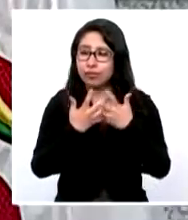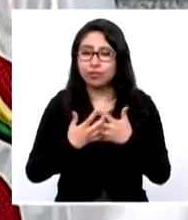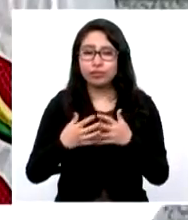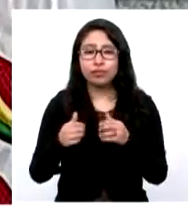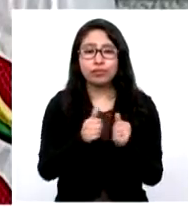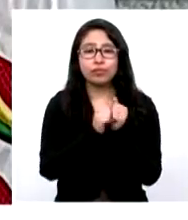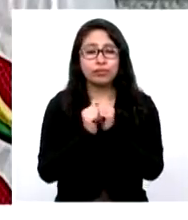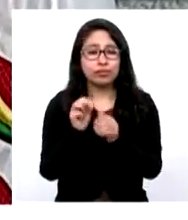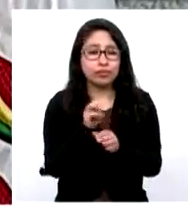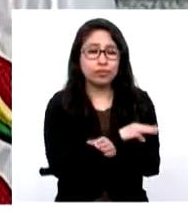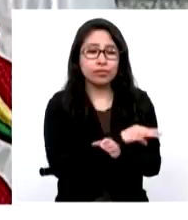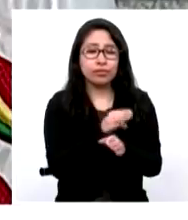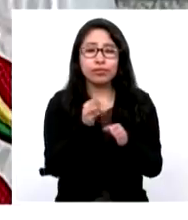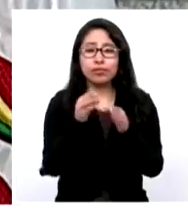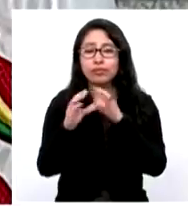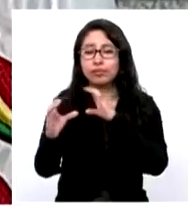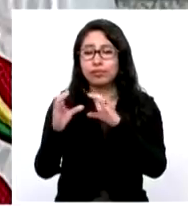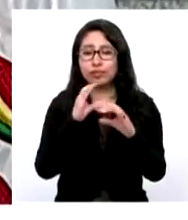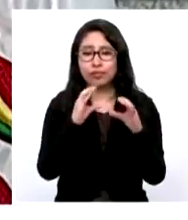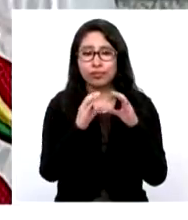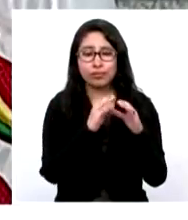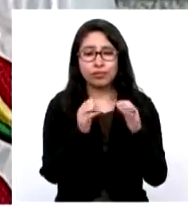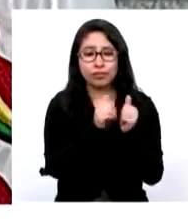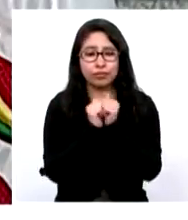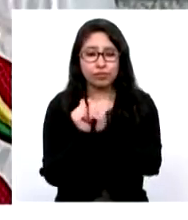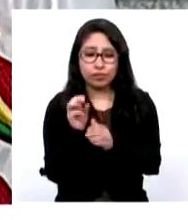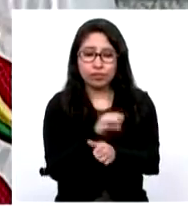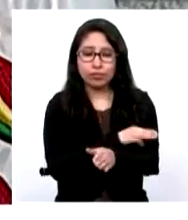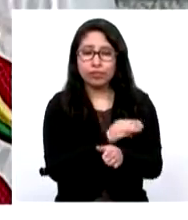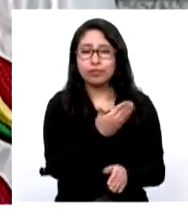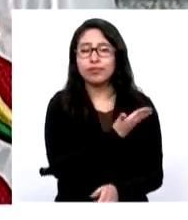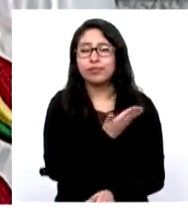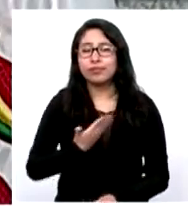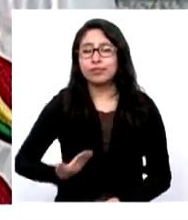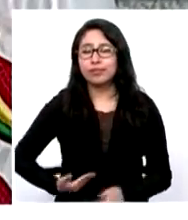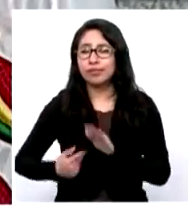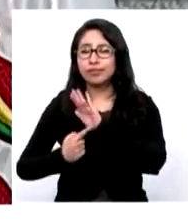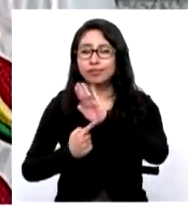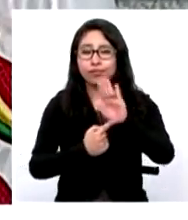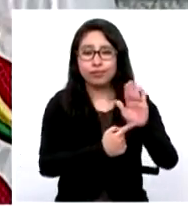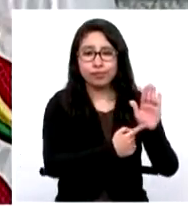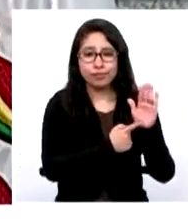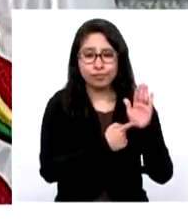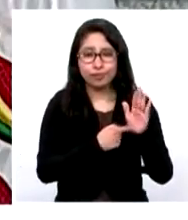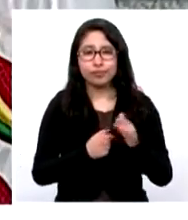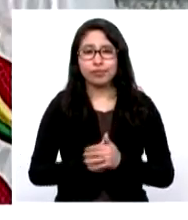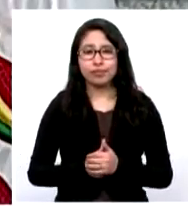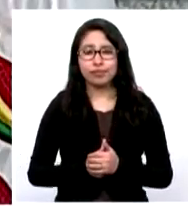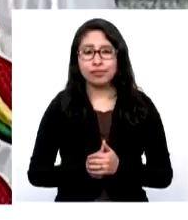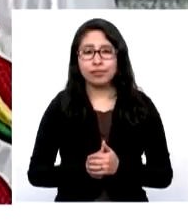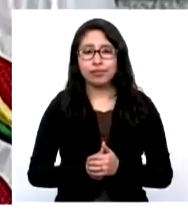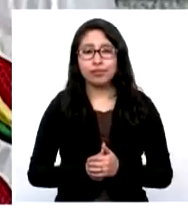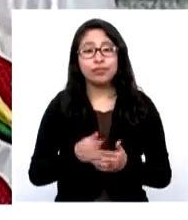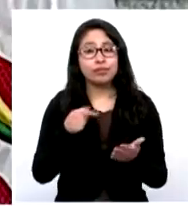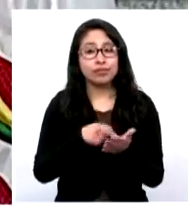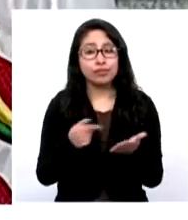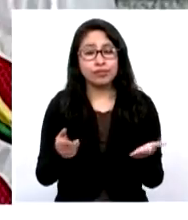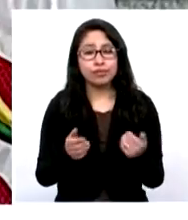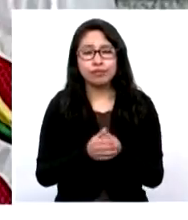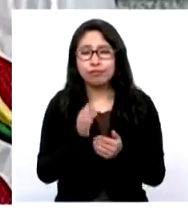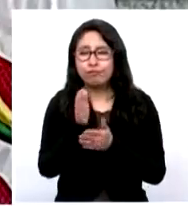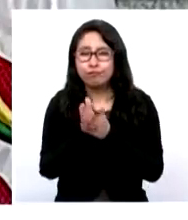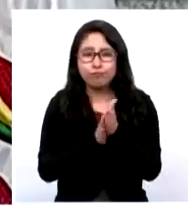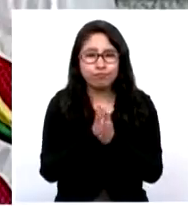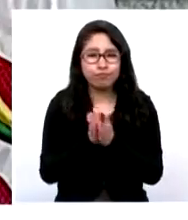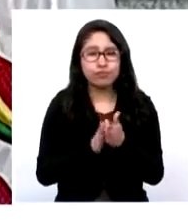Comunicación dependiente del Ministerio de la Presidencia para la transmisión televisiva. Con este motivo, aprovecho